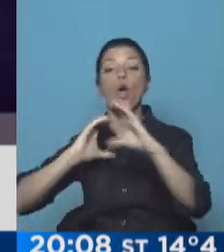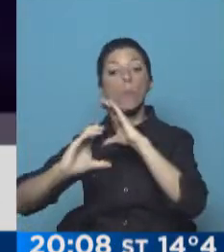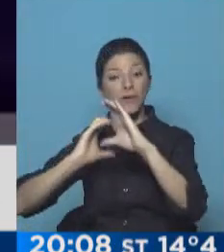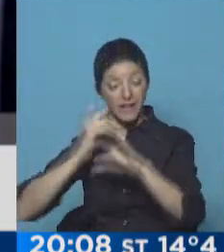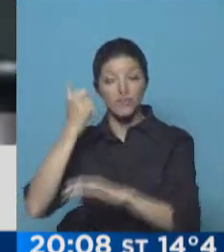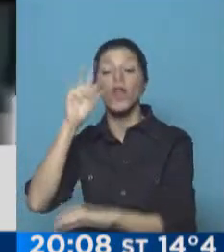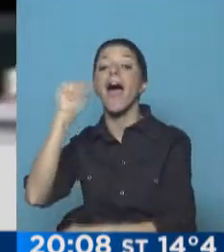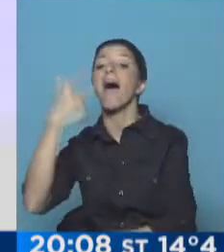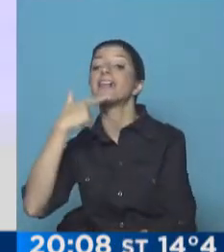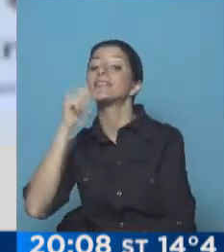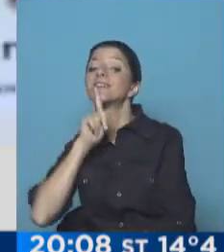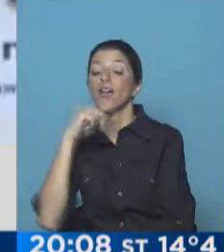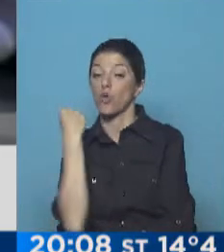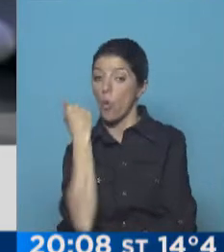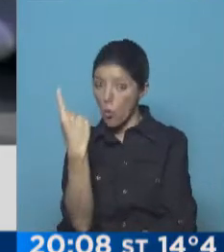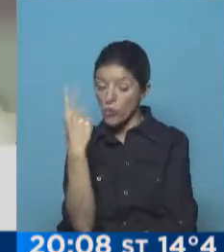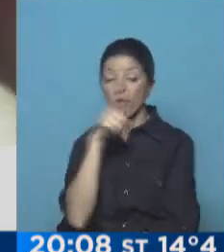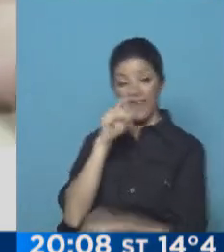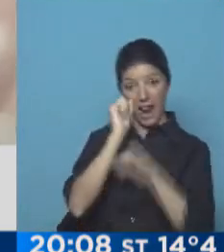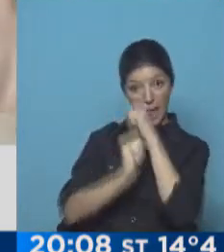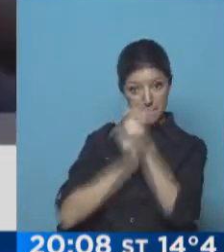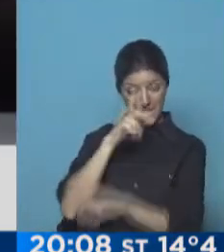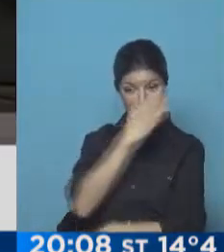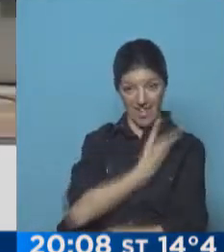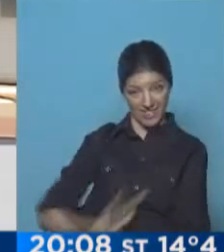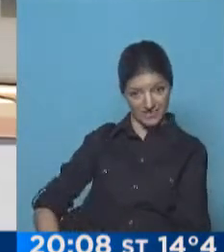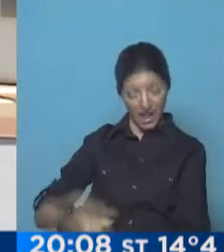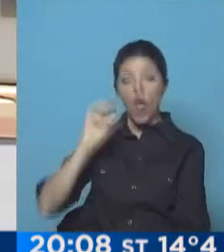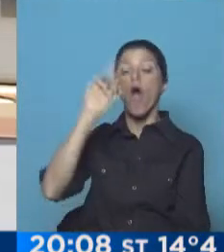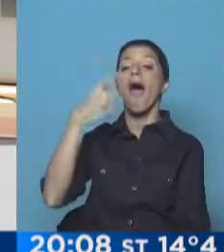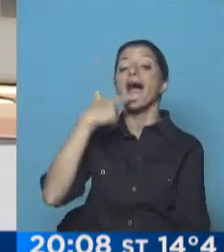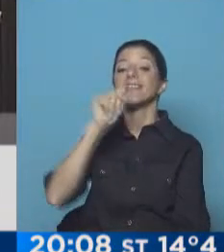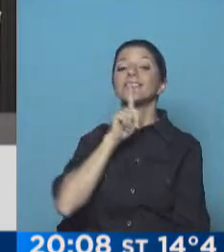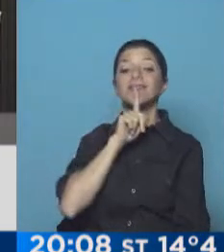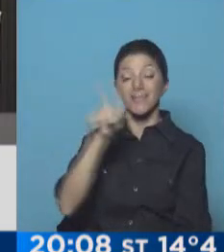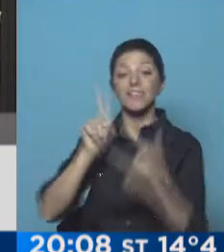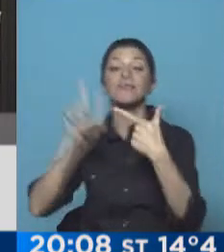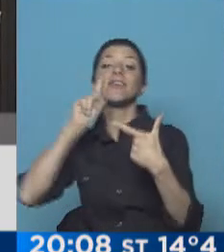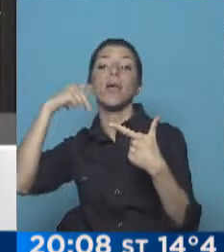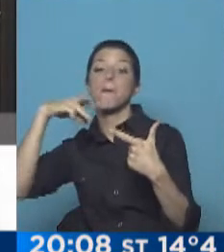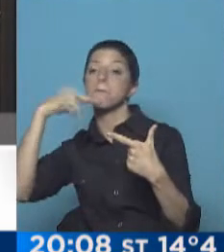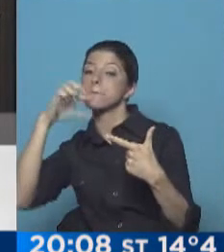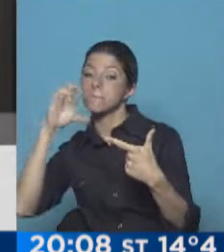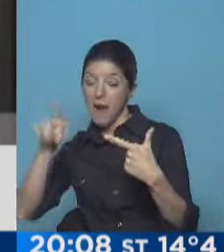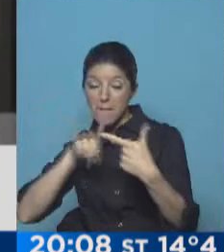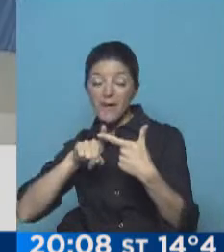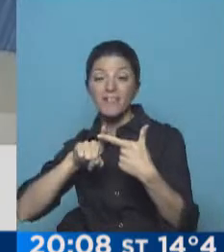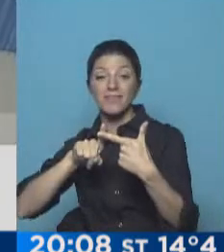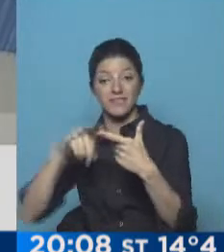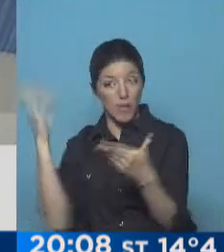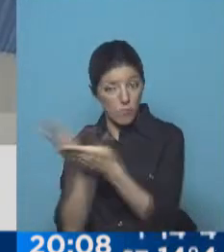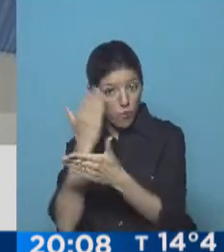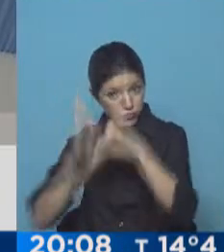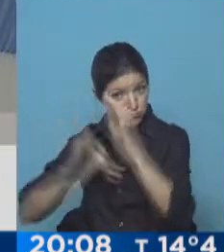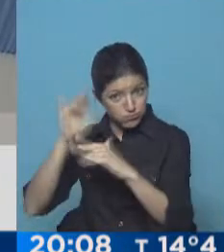ARSAT-1, operado por la empresa estatal ARSAT, fue construido por INVAP, la firma tecnológica de